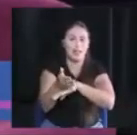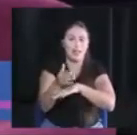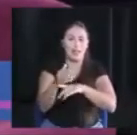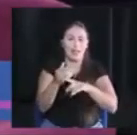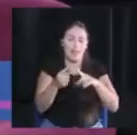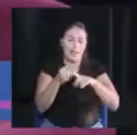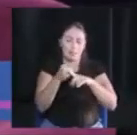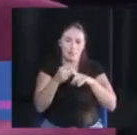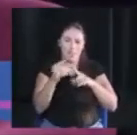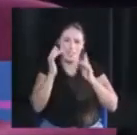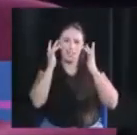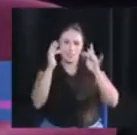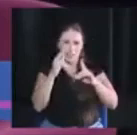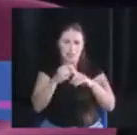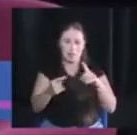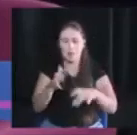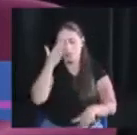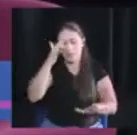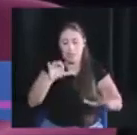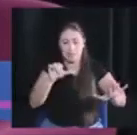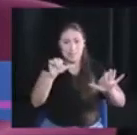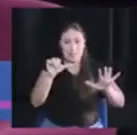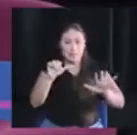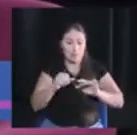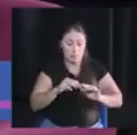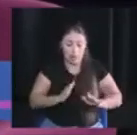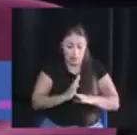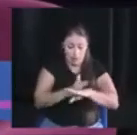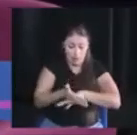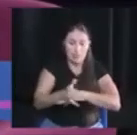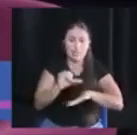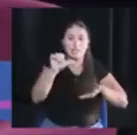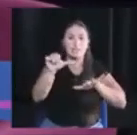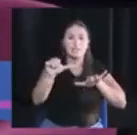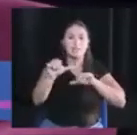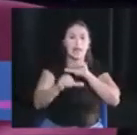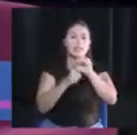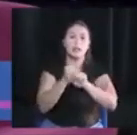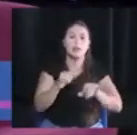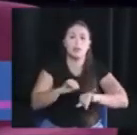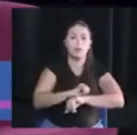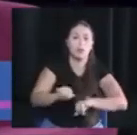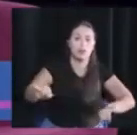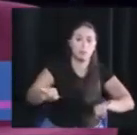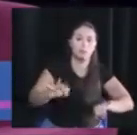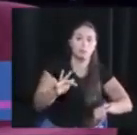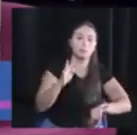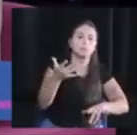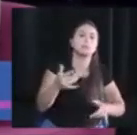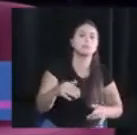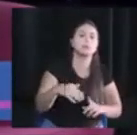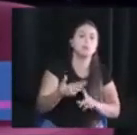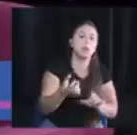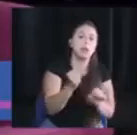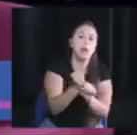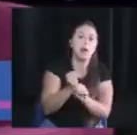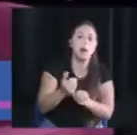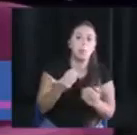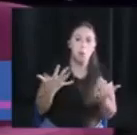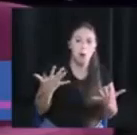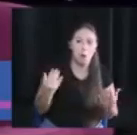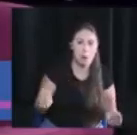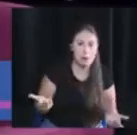que terminen dentro de 6 años esa educación media. ¿Qué trabajo pueden